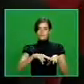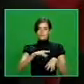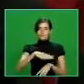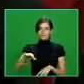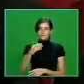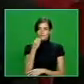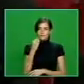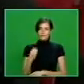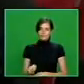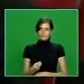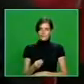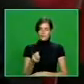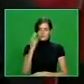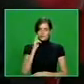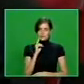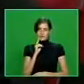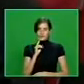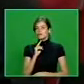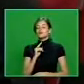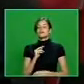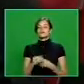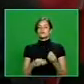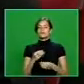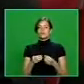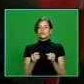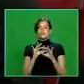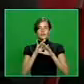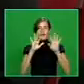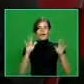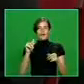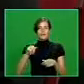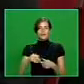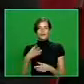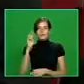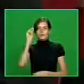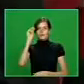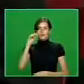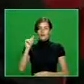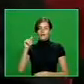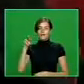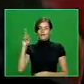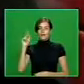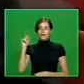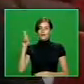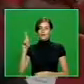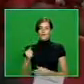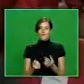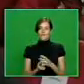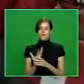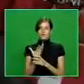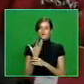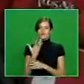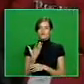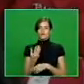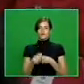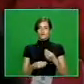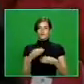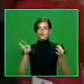y juvenil Simón Bolívar en salsburgo nos hizo brillar y aquí está el maestro Abreu su fundador